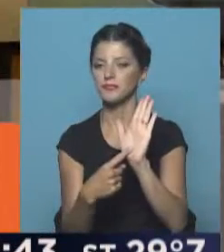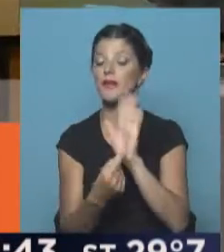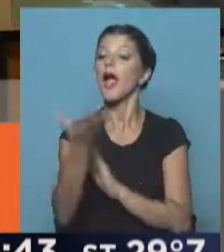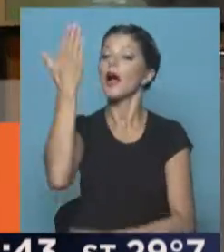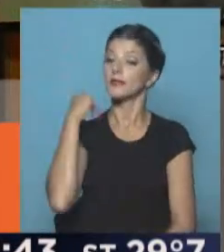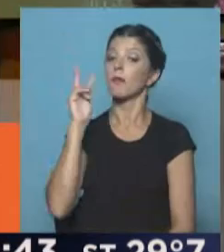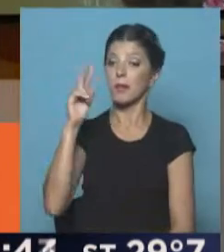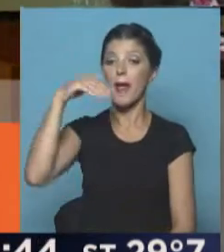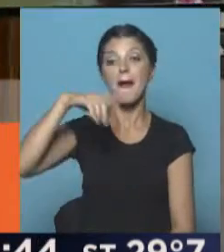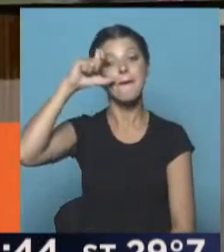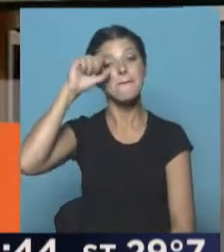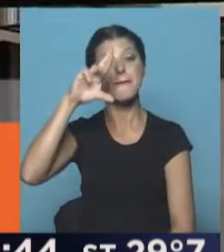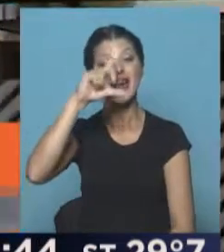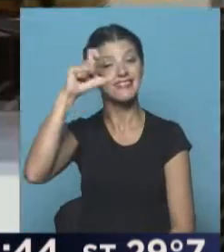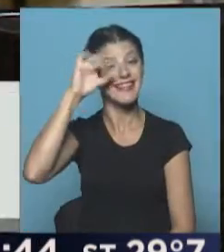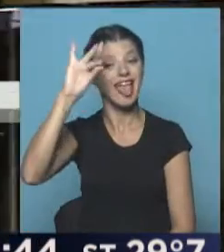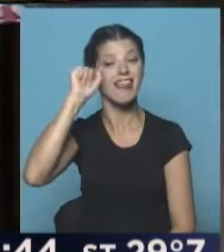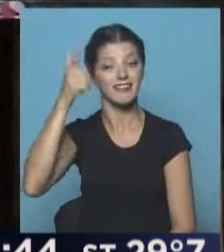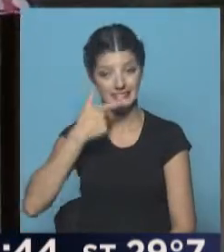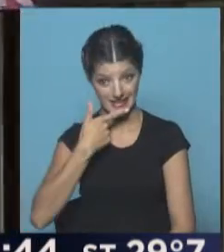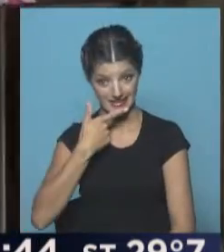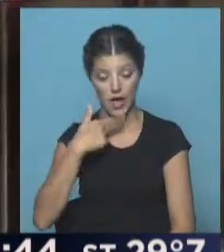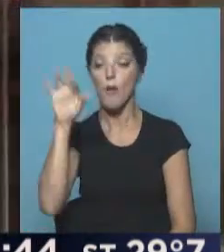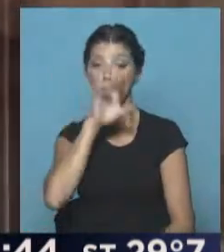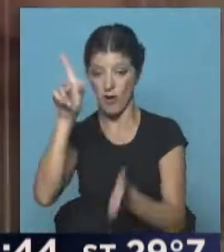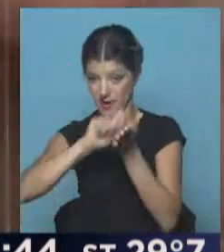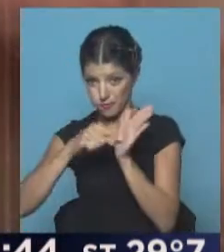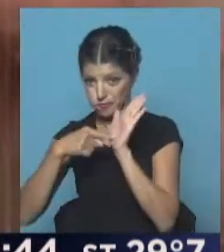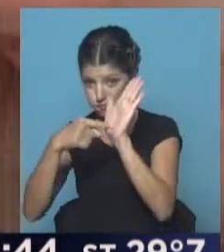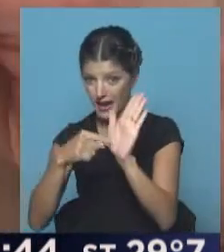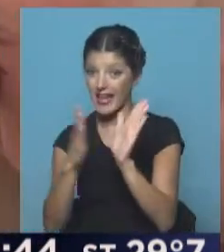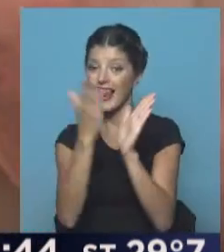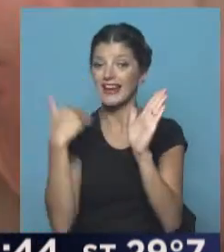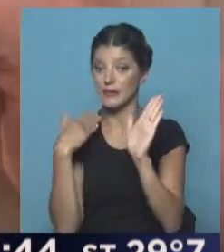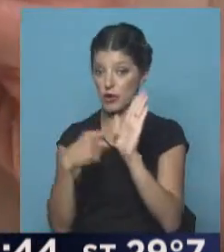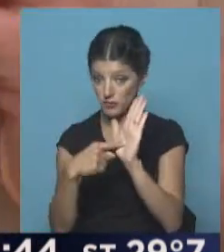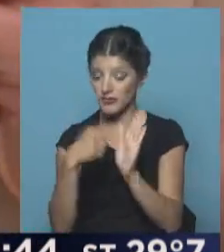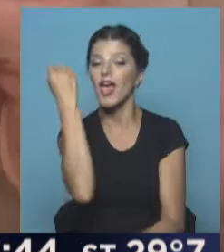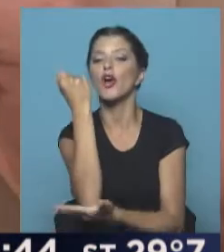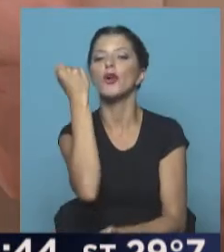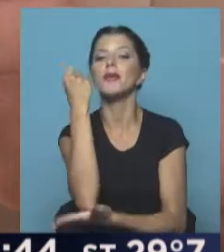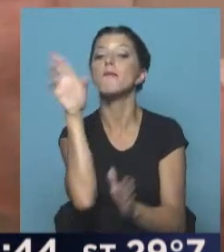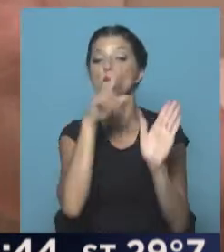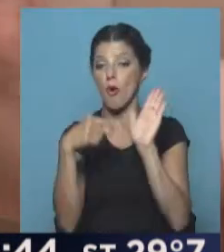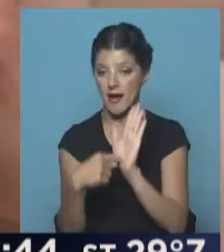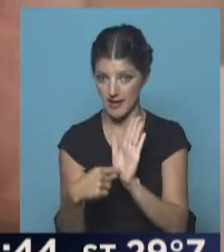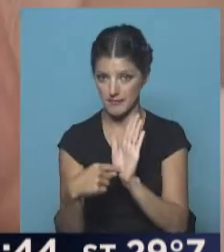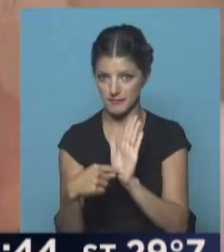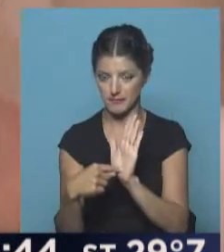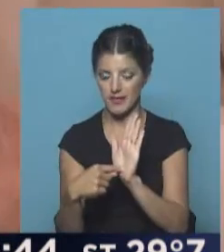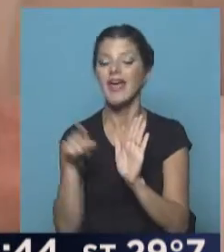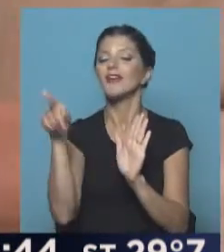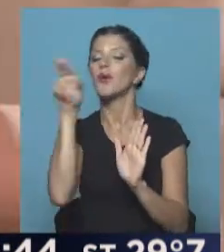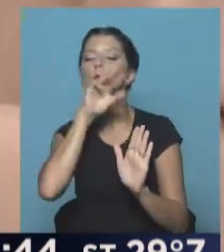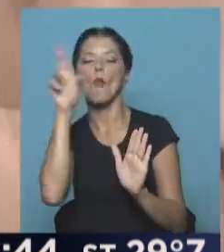de Alessandro, y justamente es Mercedes de Alessandro la autora de este libro, Economía Feminista. Mercedes es una economista argentina que está